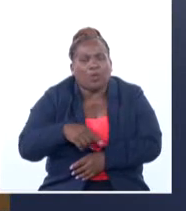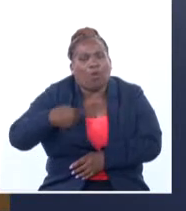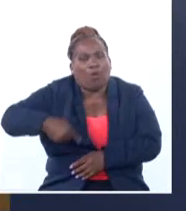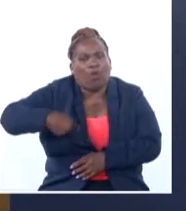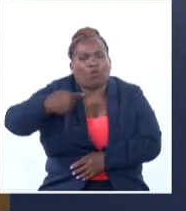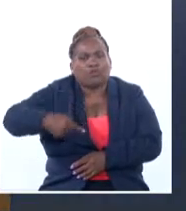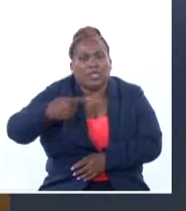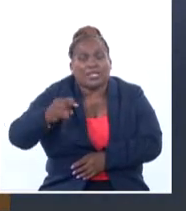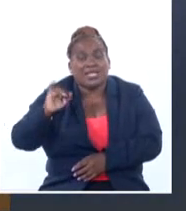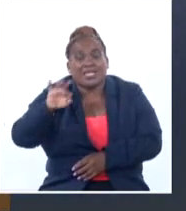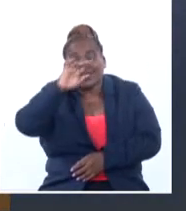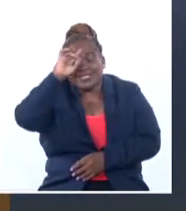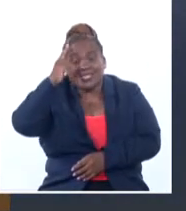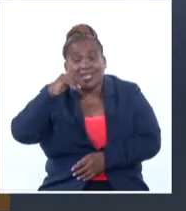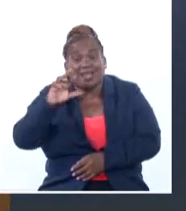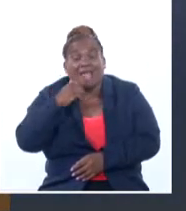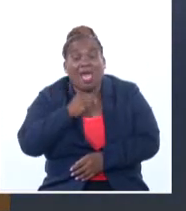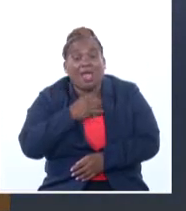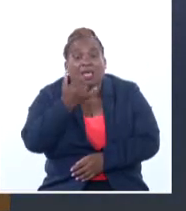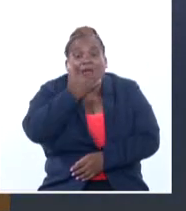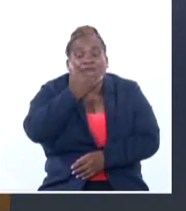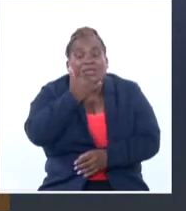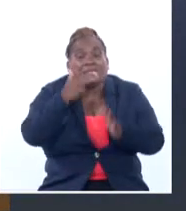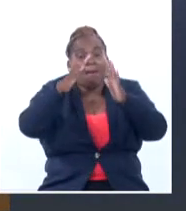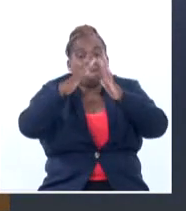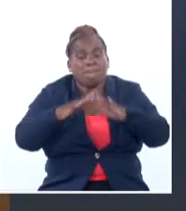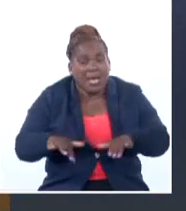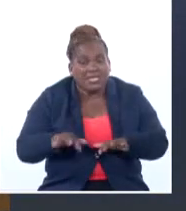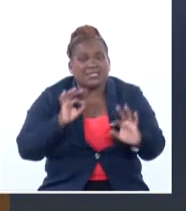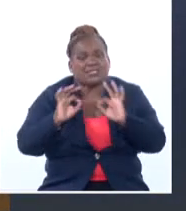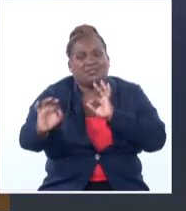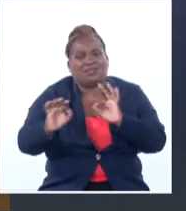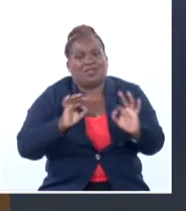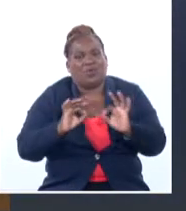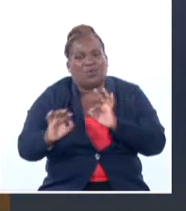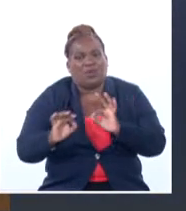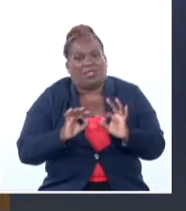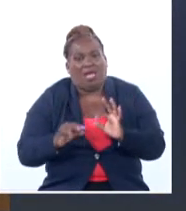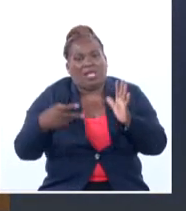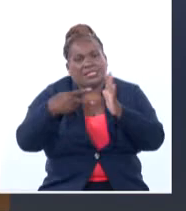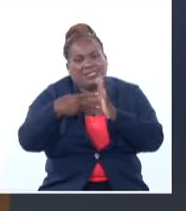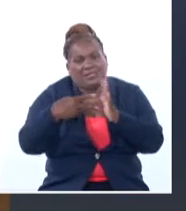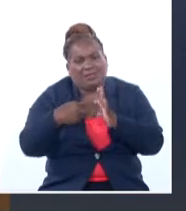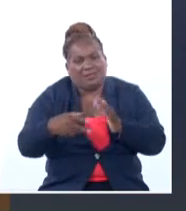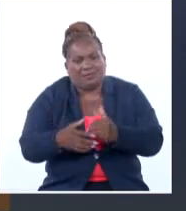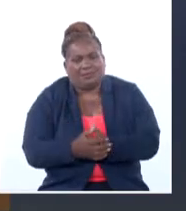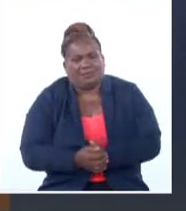Israel que amenazan de manera directa a la paz y la seguridad regional e internacional.